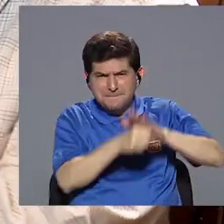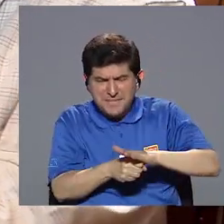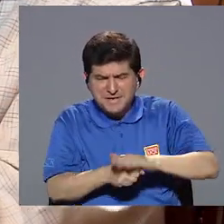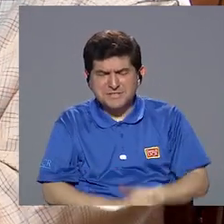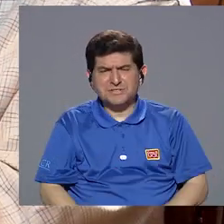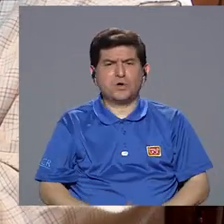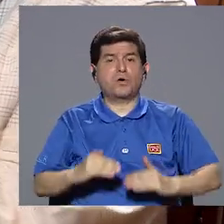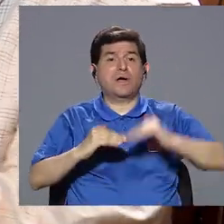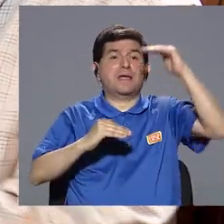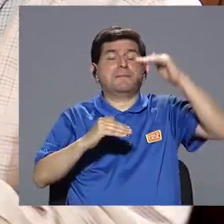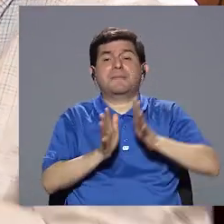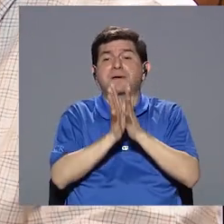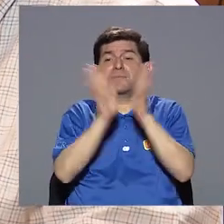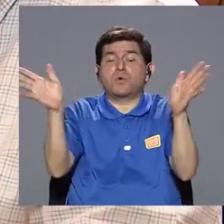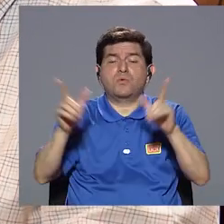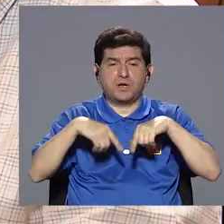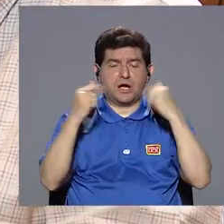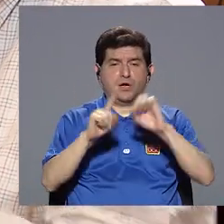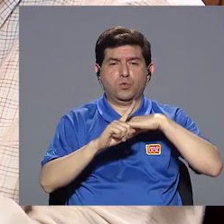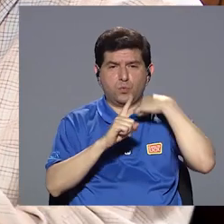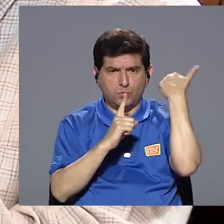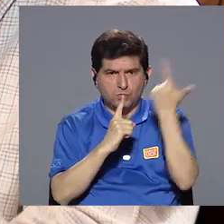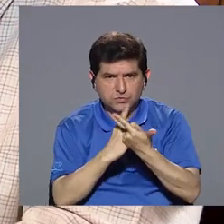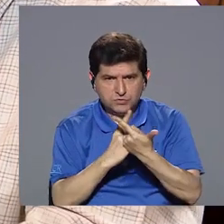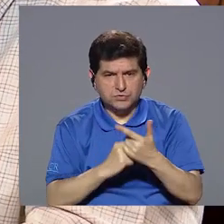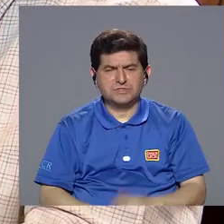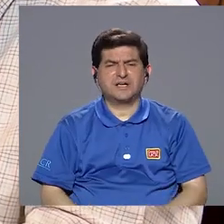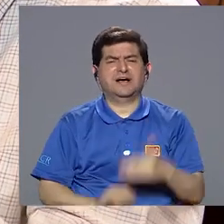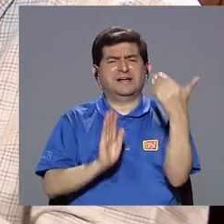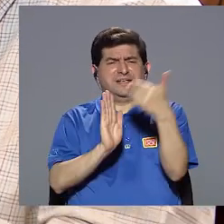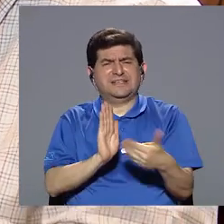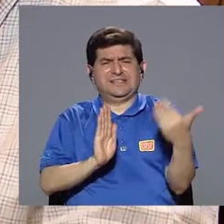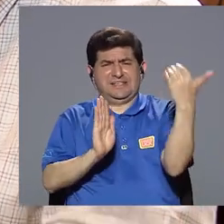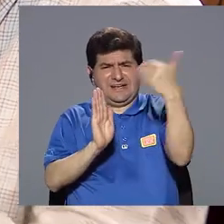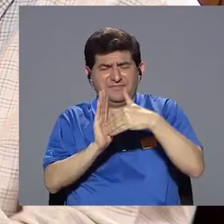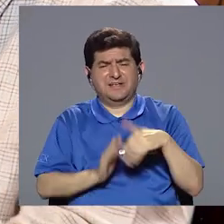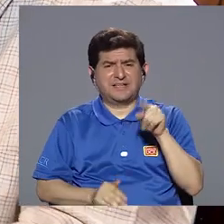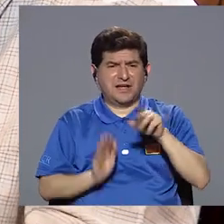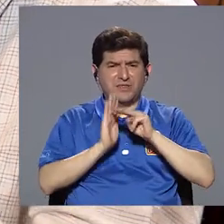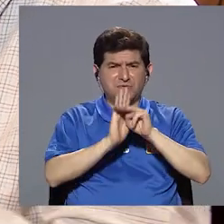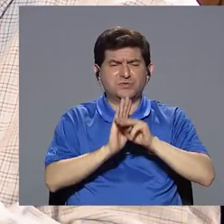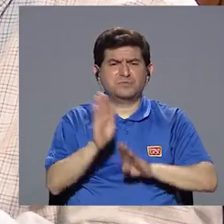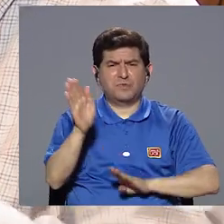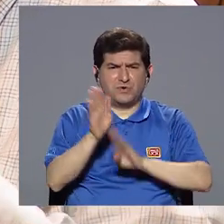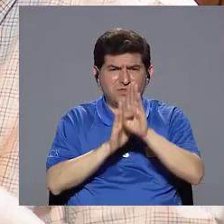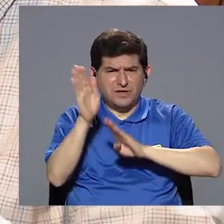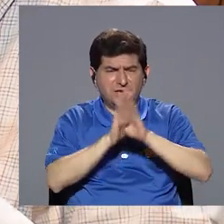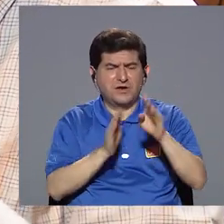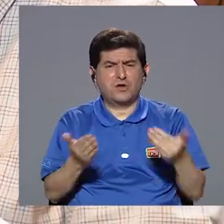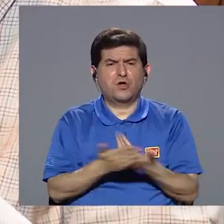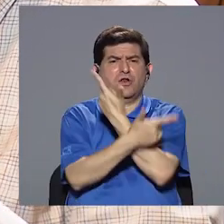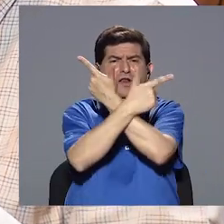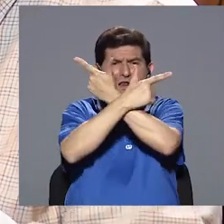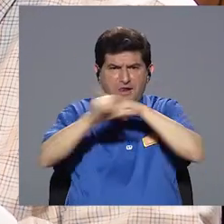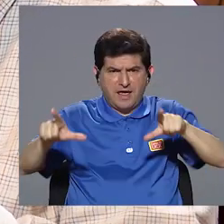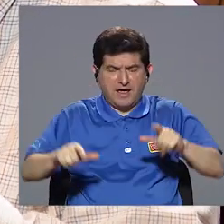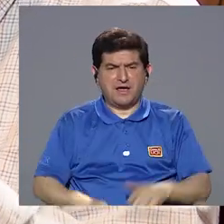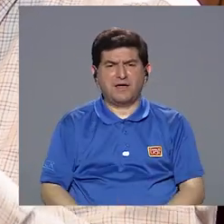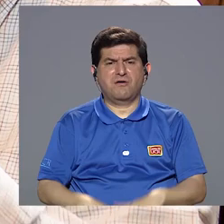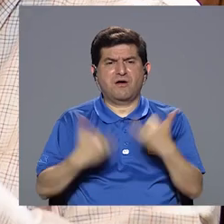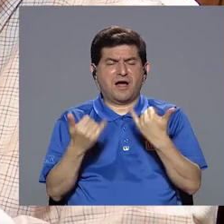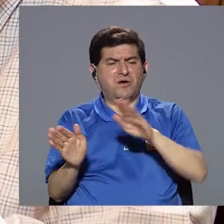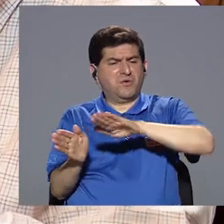una presión pública de los sectores sociales que han sido perjudicados con este modelo de desarrollo neoliberal